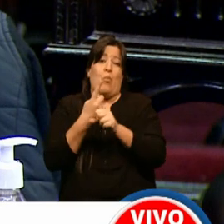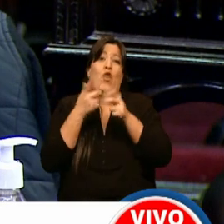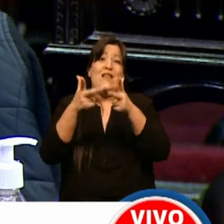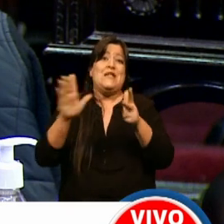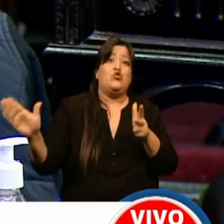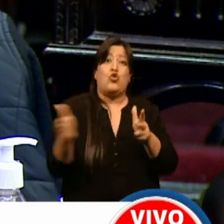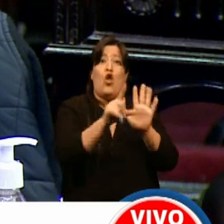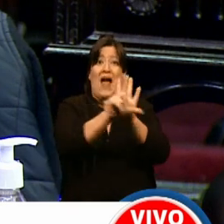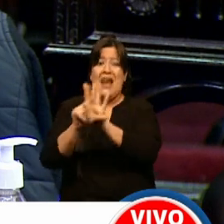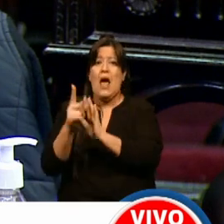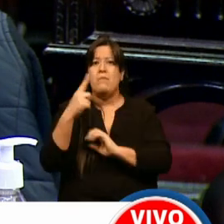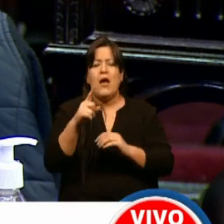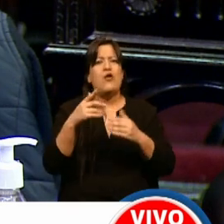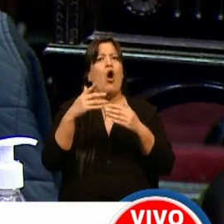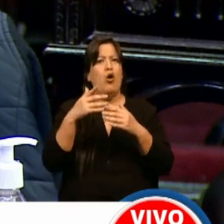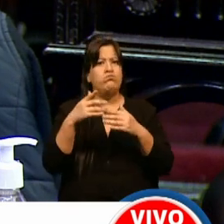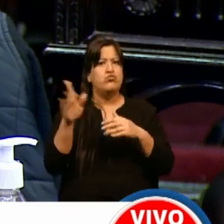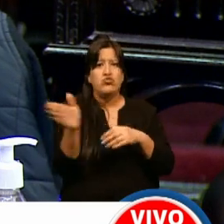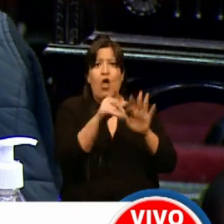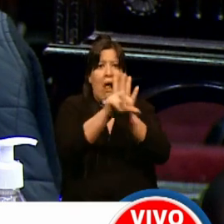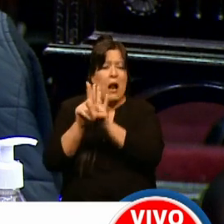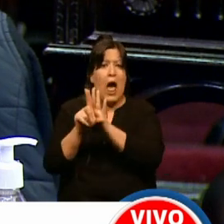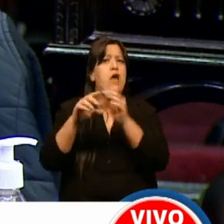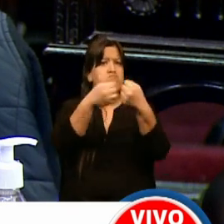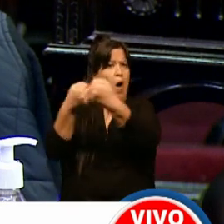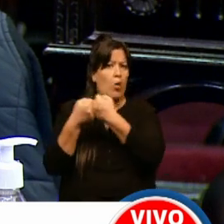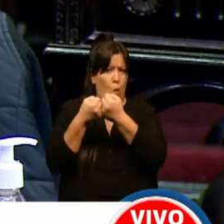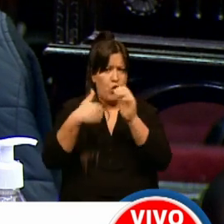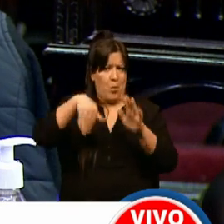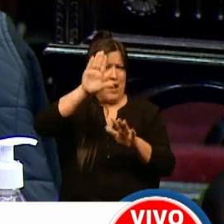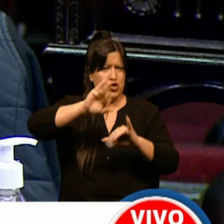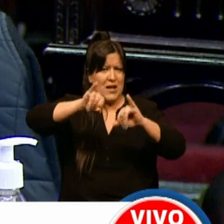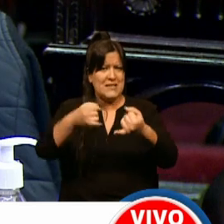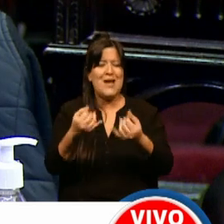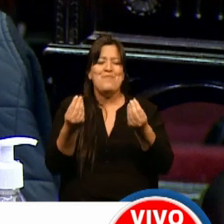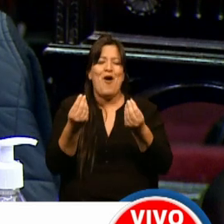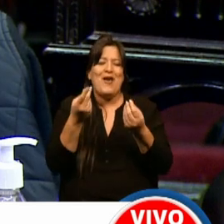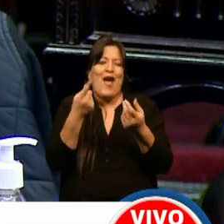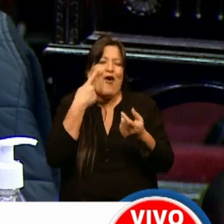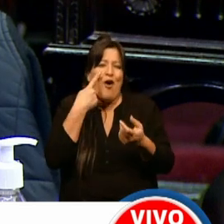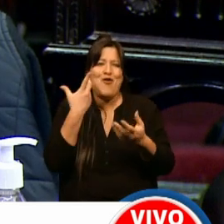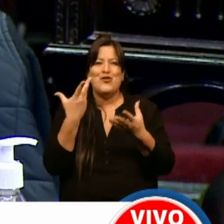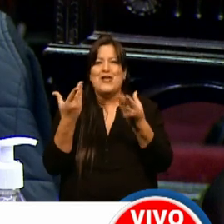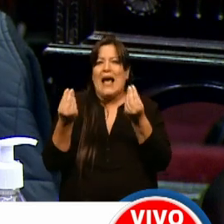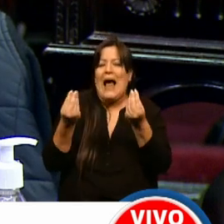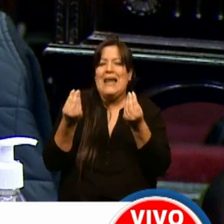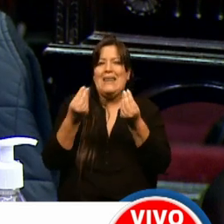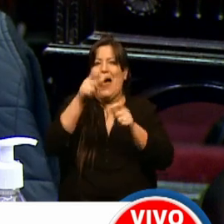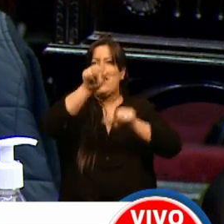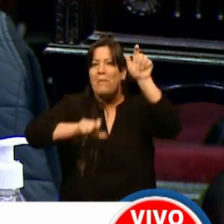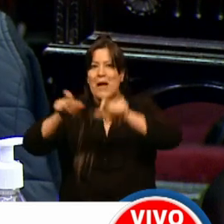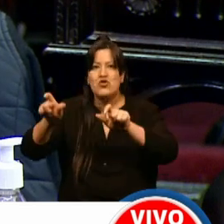producto de un amplio consenso es por eso por conocer la calidad humana de quienes vienen